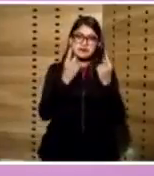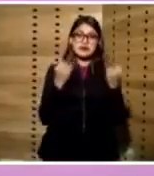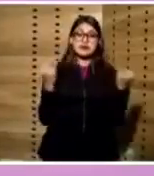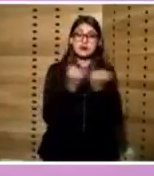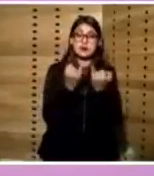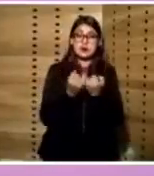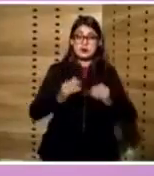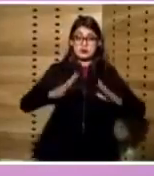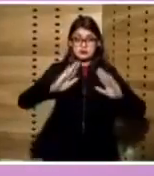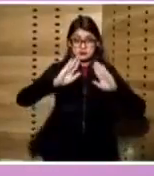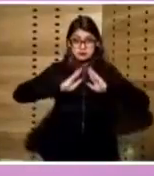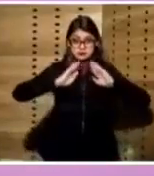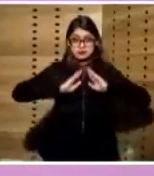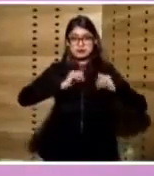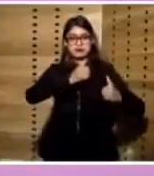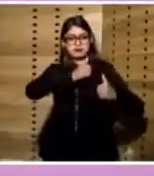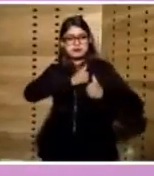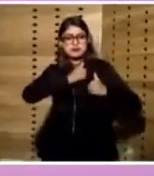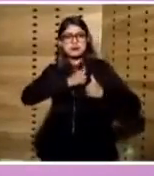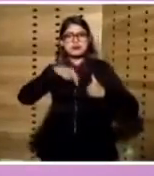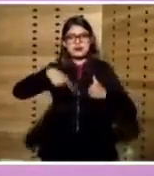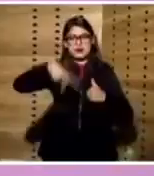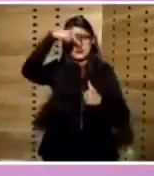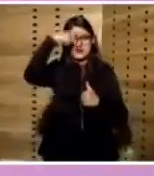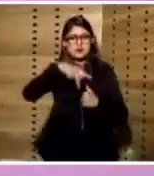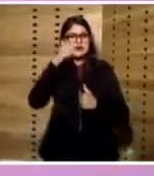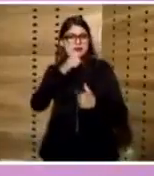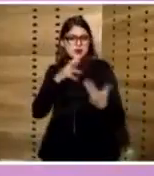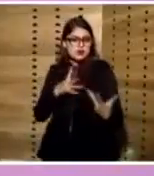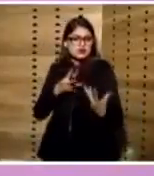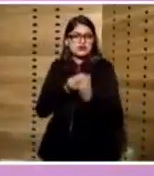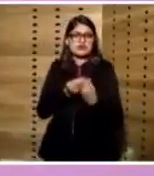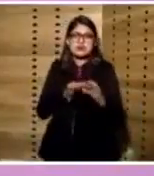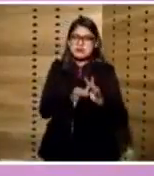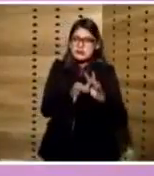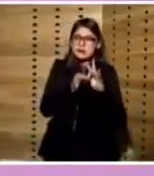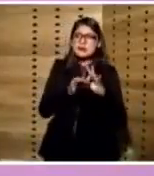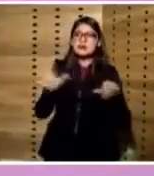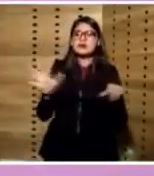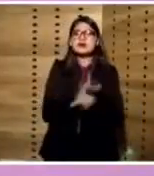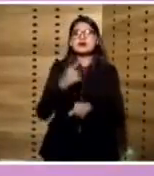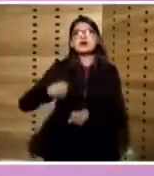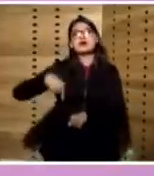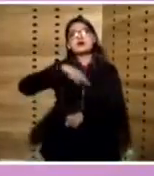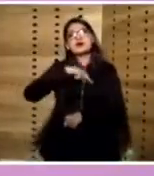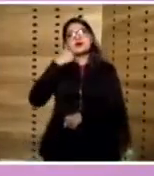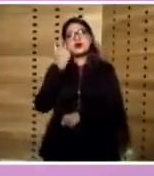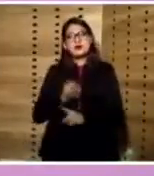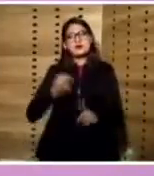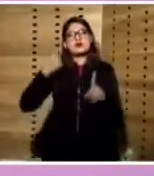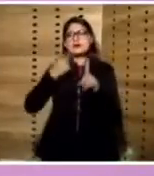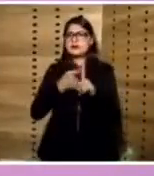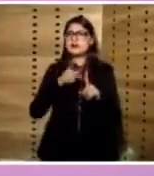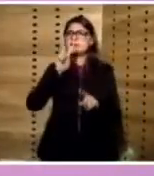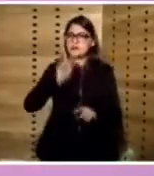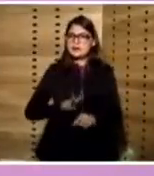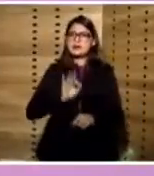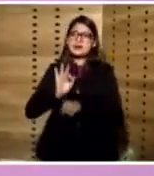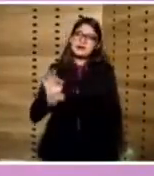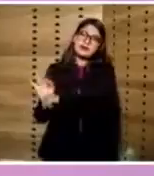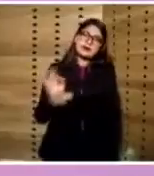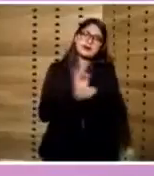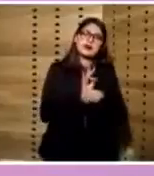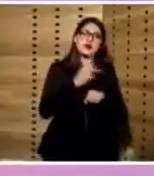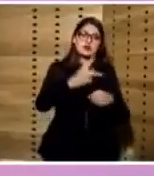tendrán disposición, amistad y cooperación, porque nos une el genuino interés de proteger la vida